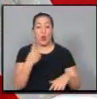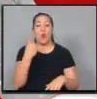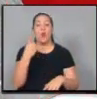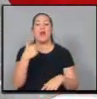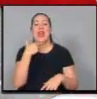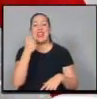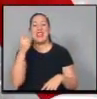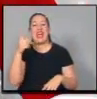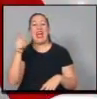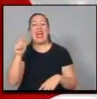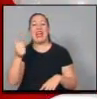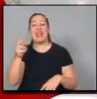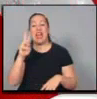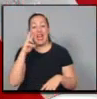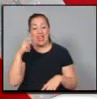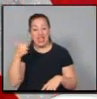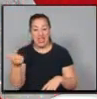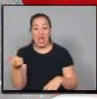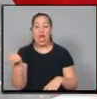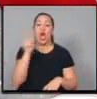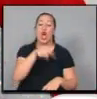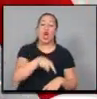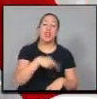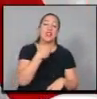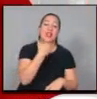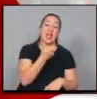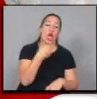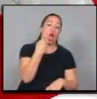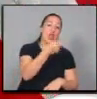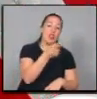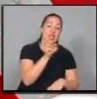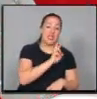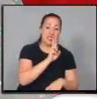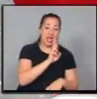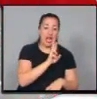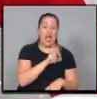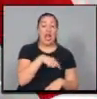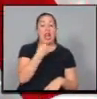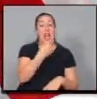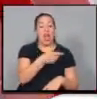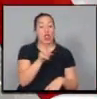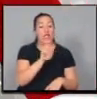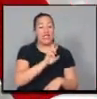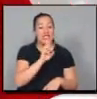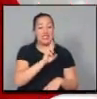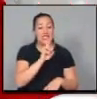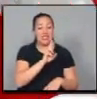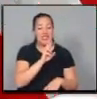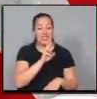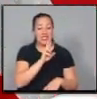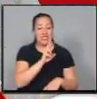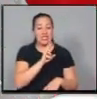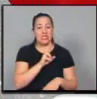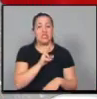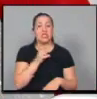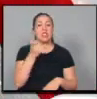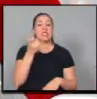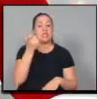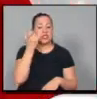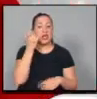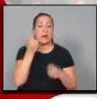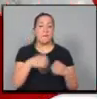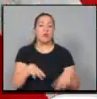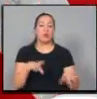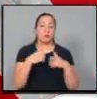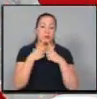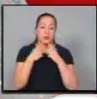la princesita y otra con otra chica. La otra chica ya se empezó a quejar en las redes sociales.